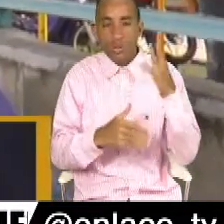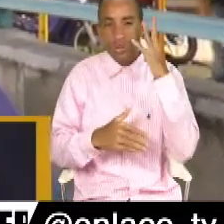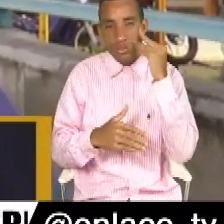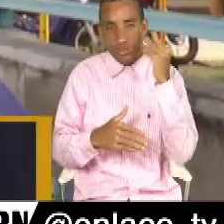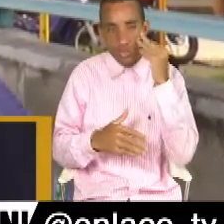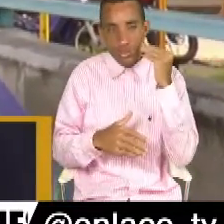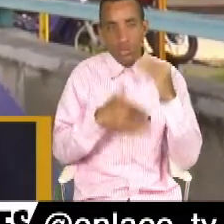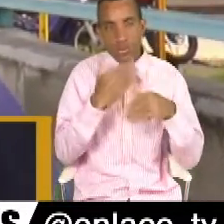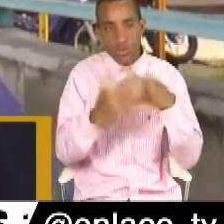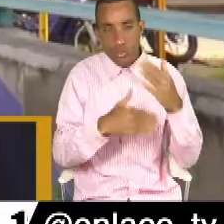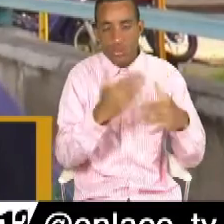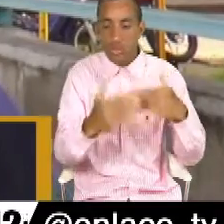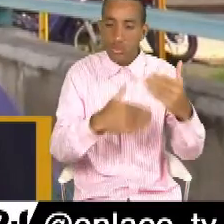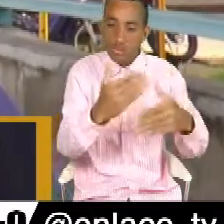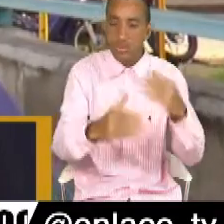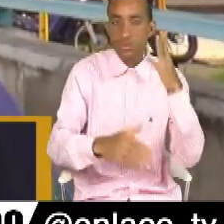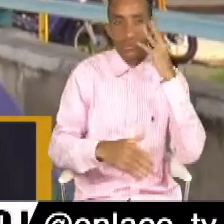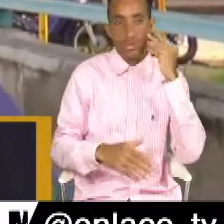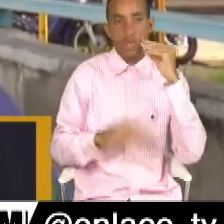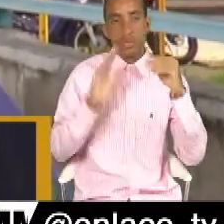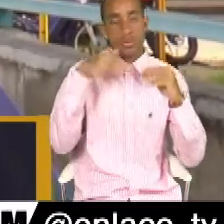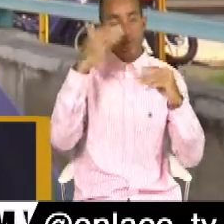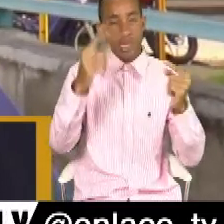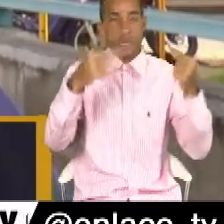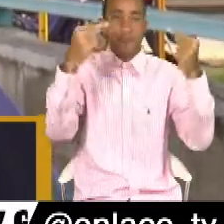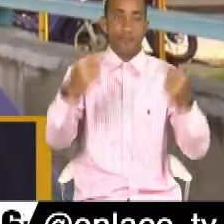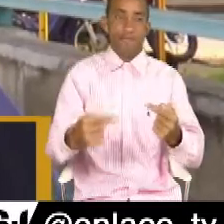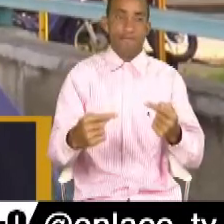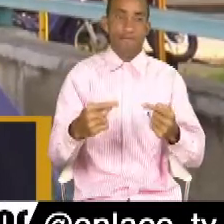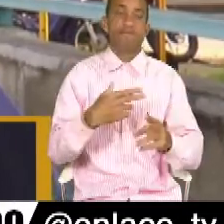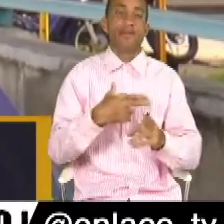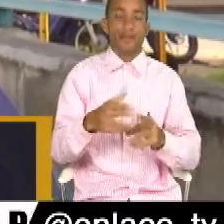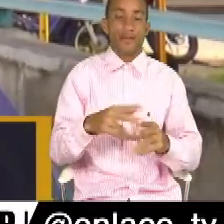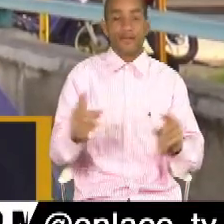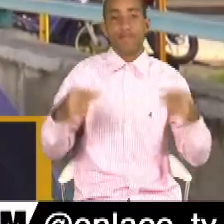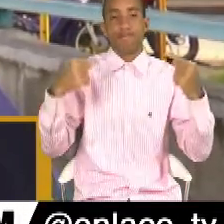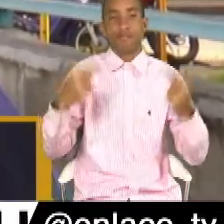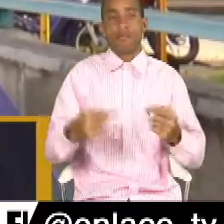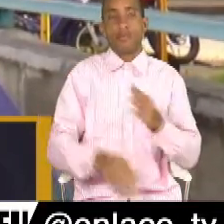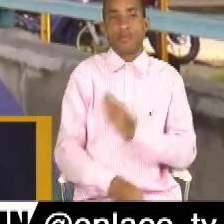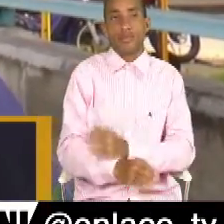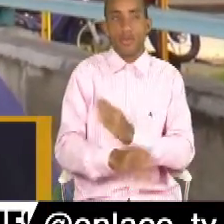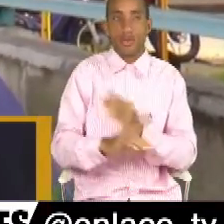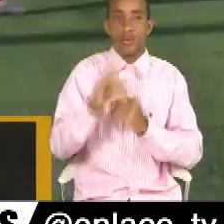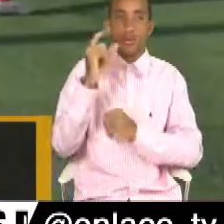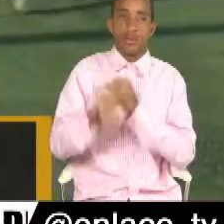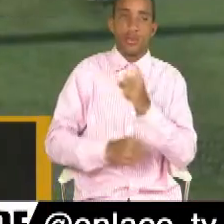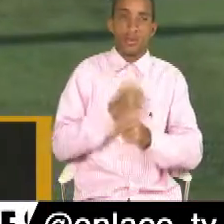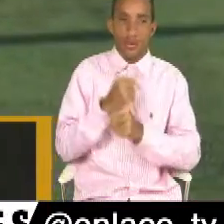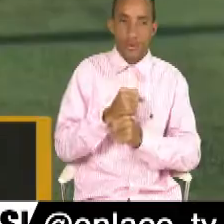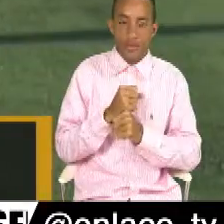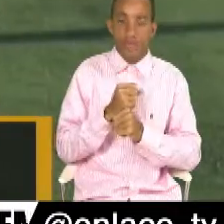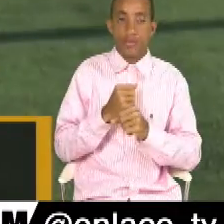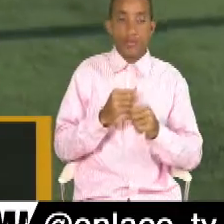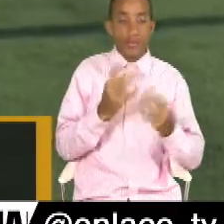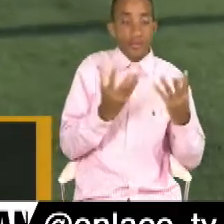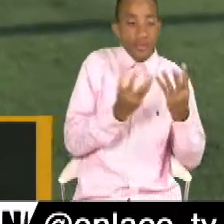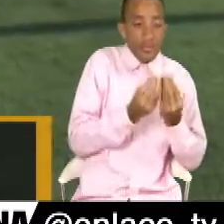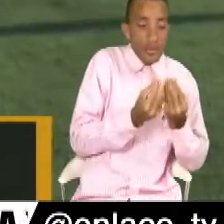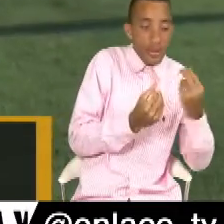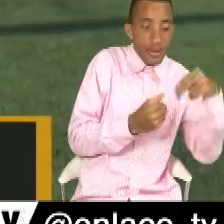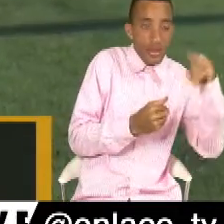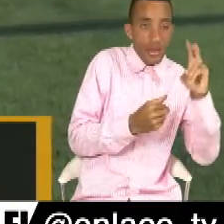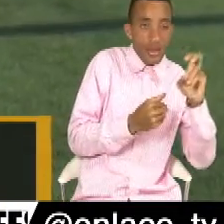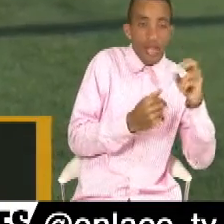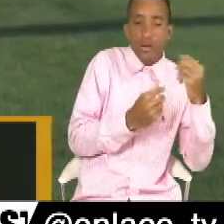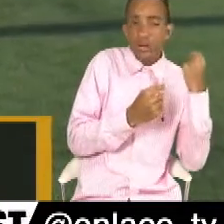sea acumulativa para próximas competencias, ya que este es un proceso que debe continuar el próximo año. Y en la sub-17 apenas estamos empezando,